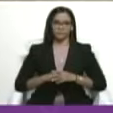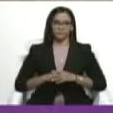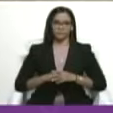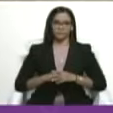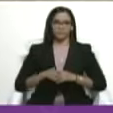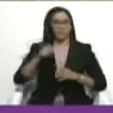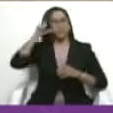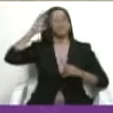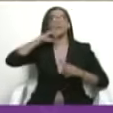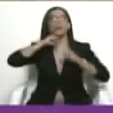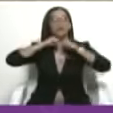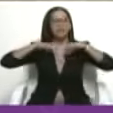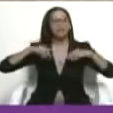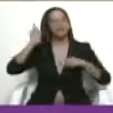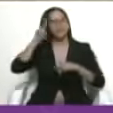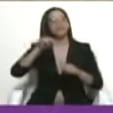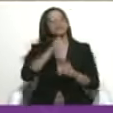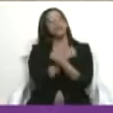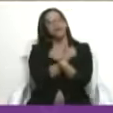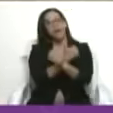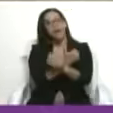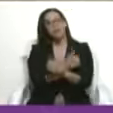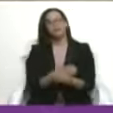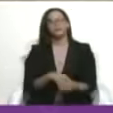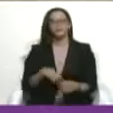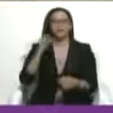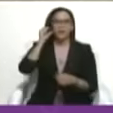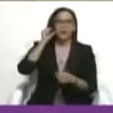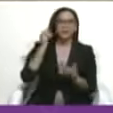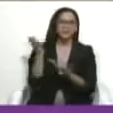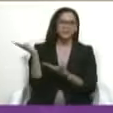Que Dios me la bendiga, pues, yo también te amo, mujer.